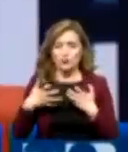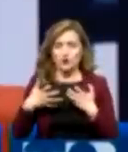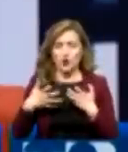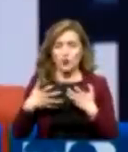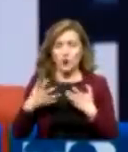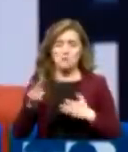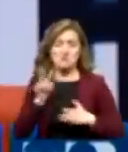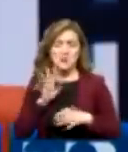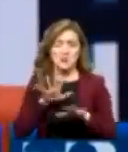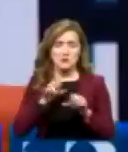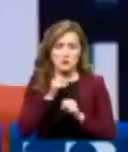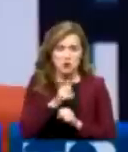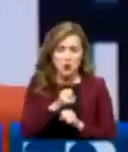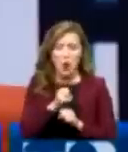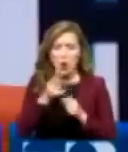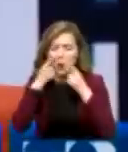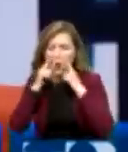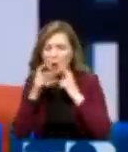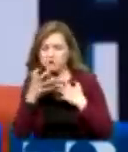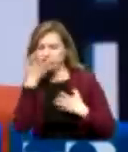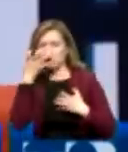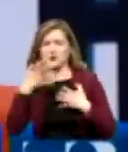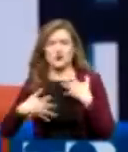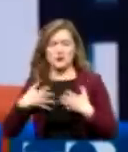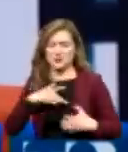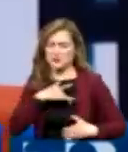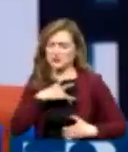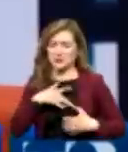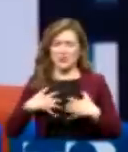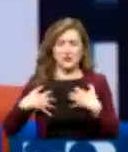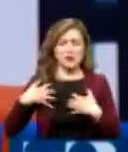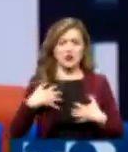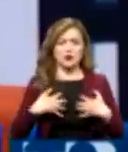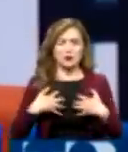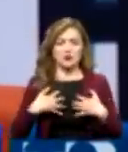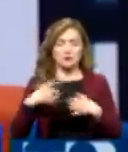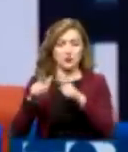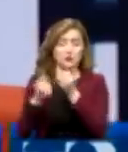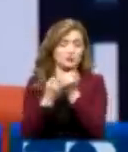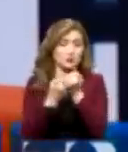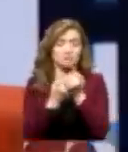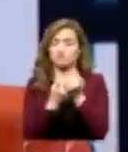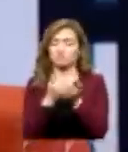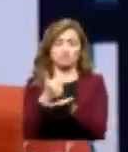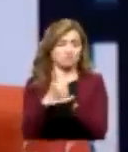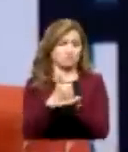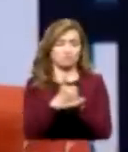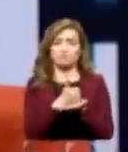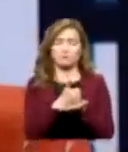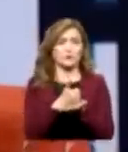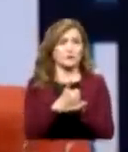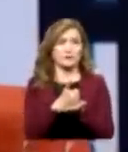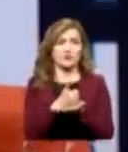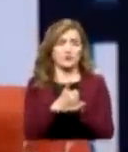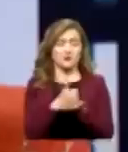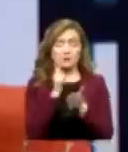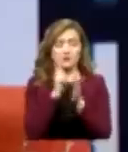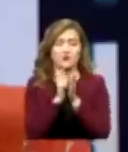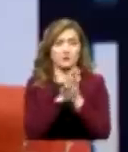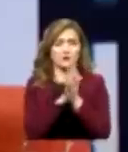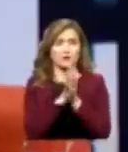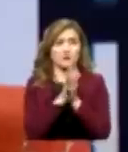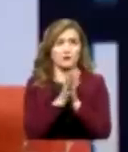pasó. No te sirve el apoyo de estas personas distintamente que te tomen la denuncia,